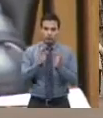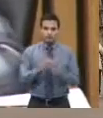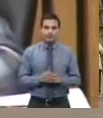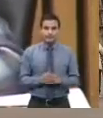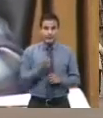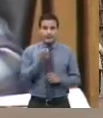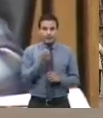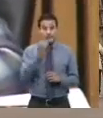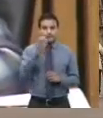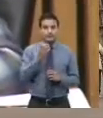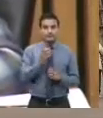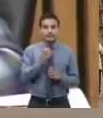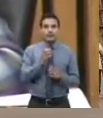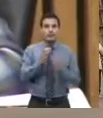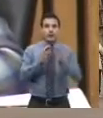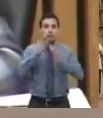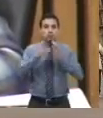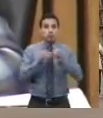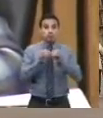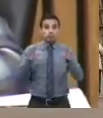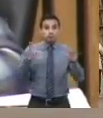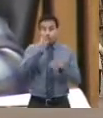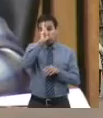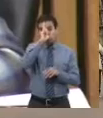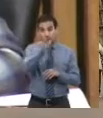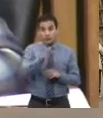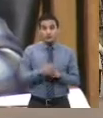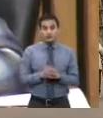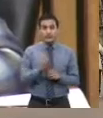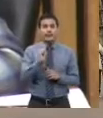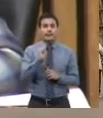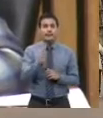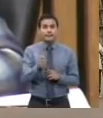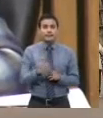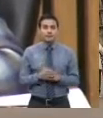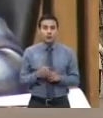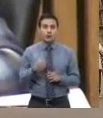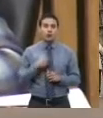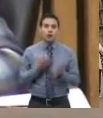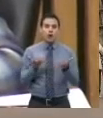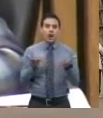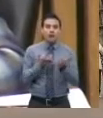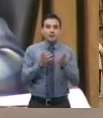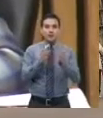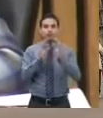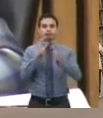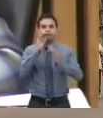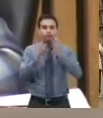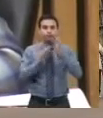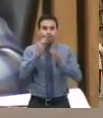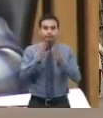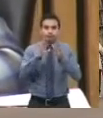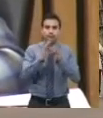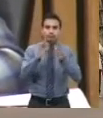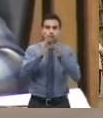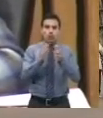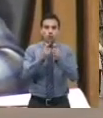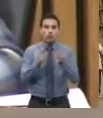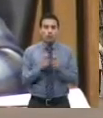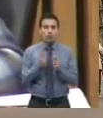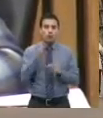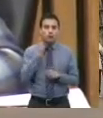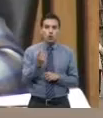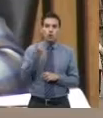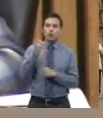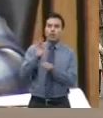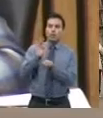veda electoral supone, en principio, una prohibición de realizar actos de propaganda a favor o en contra de un partido político